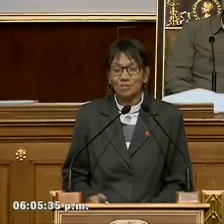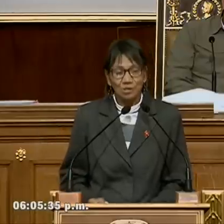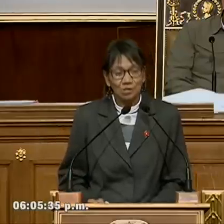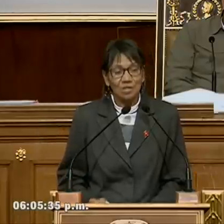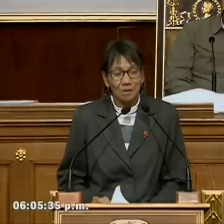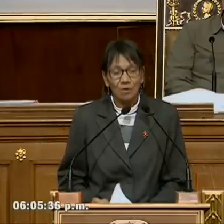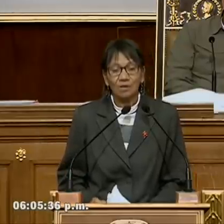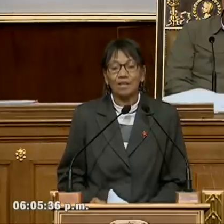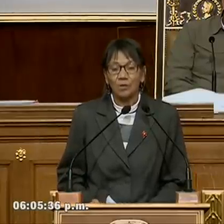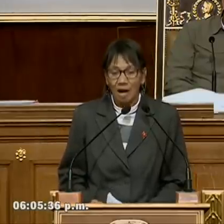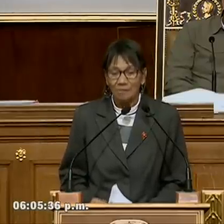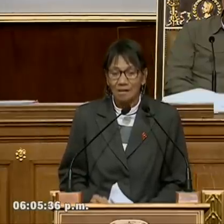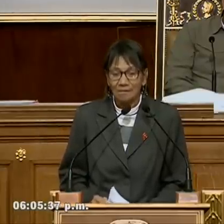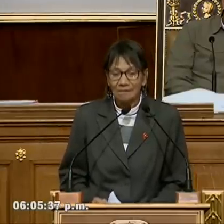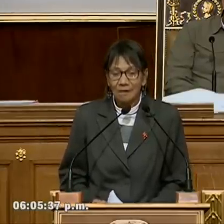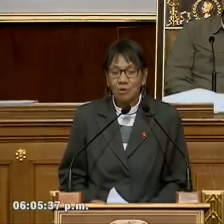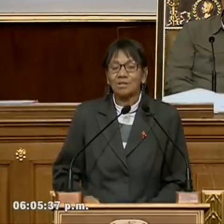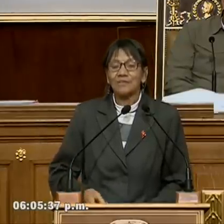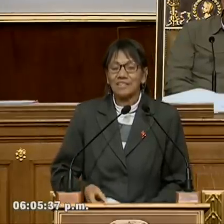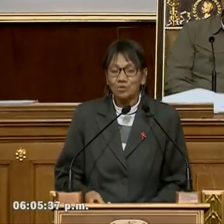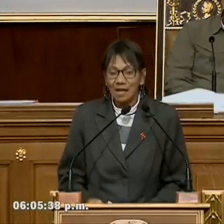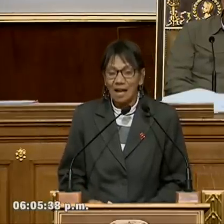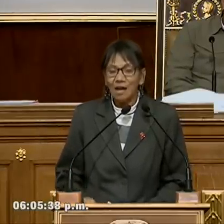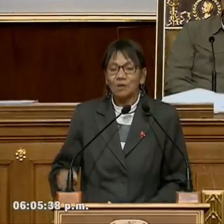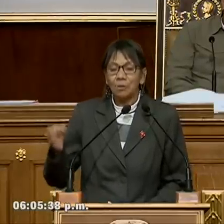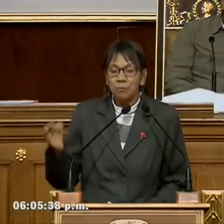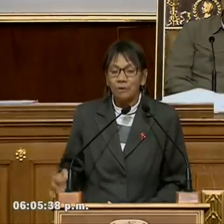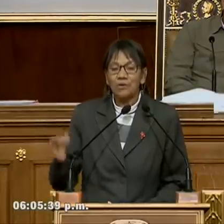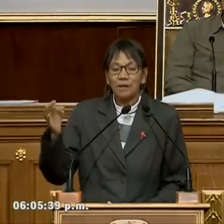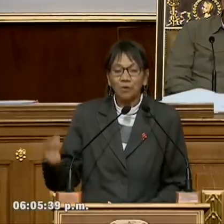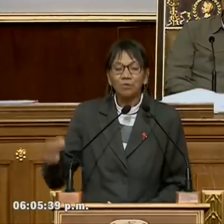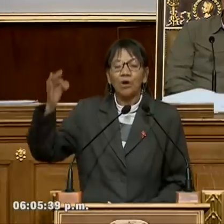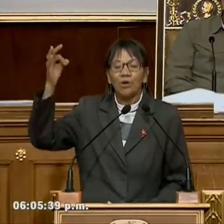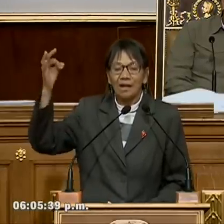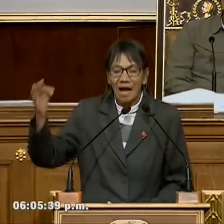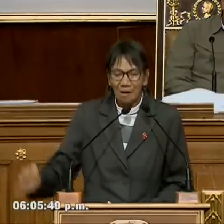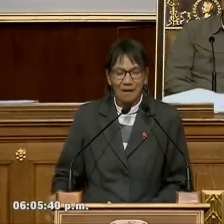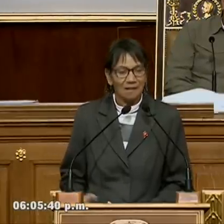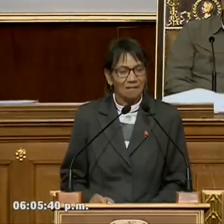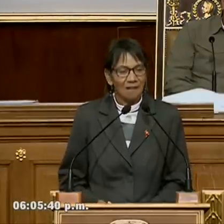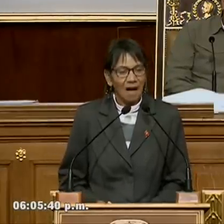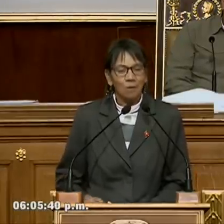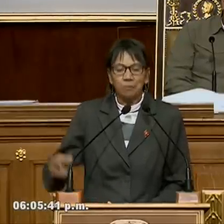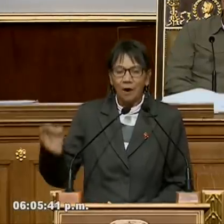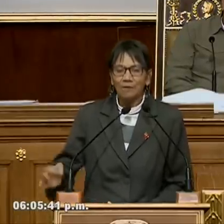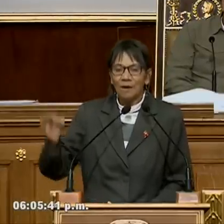vecinos que nosotros sabemos que nos aman? Porque a Venezuela los pueblos del mundo la aman,